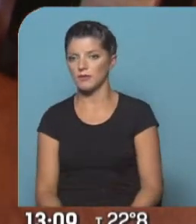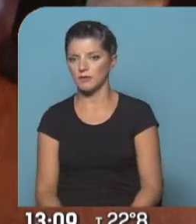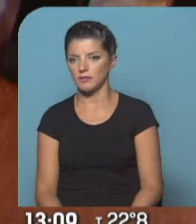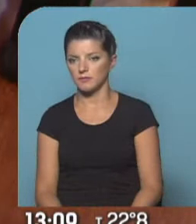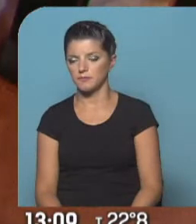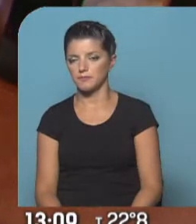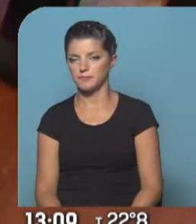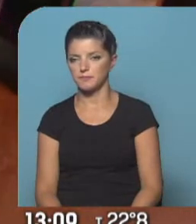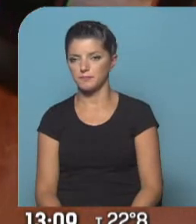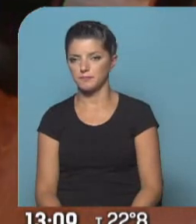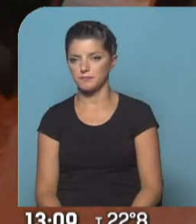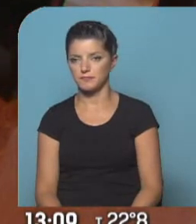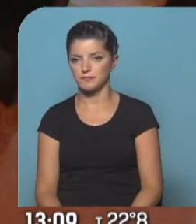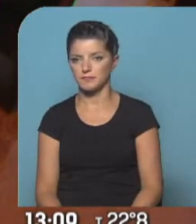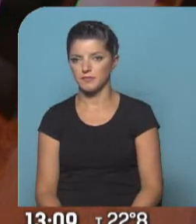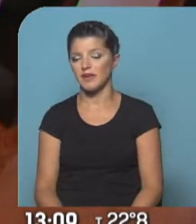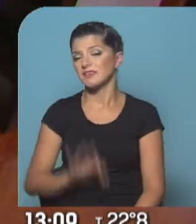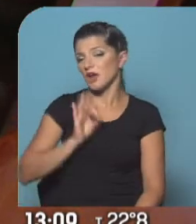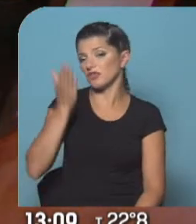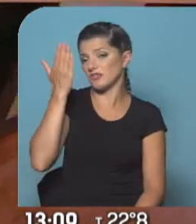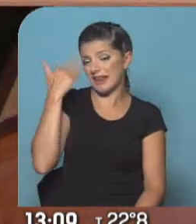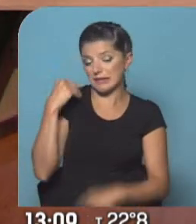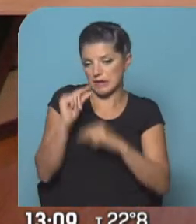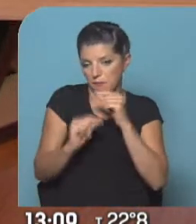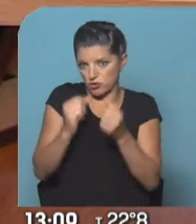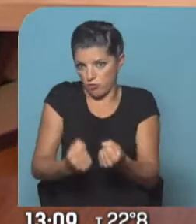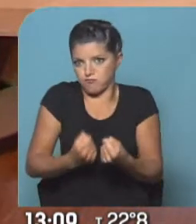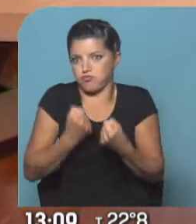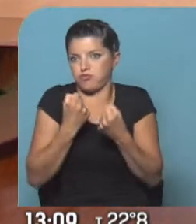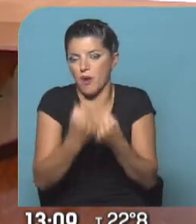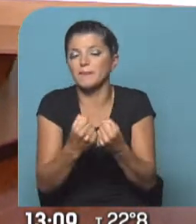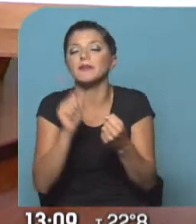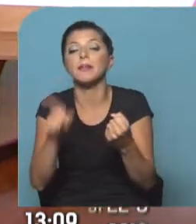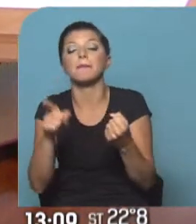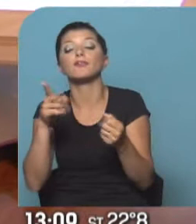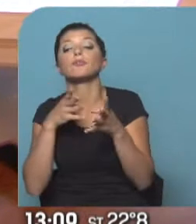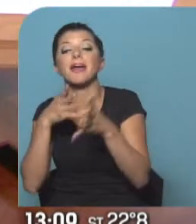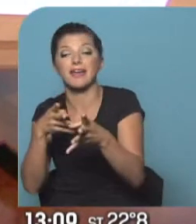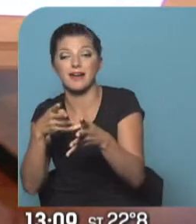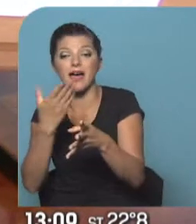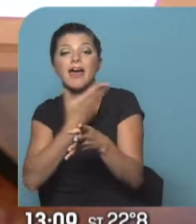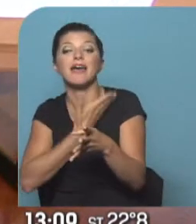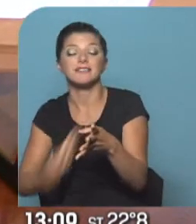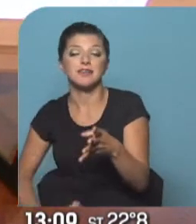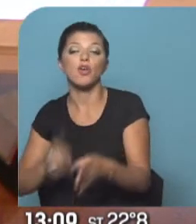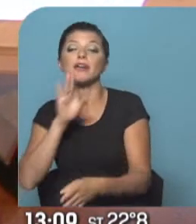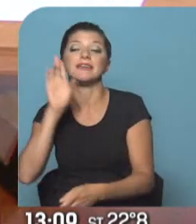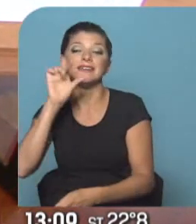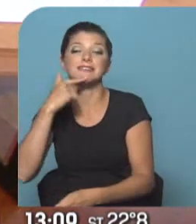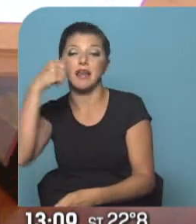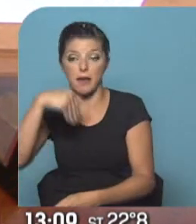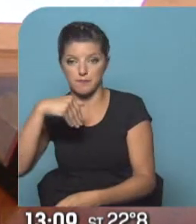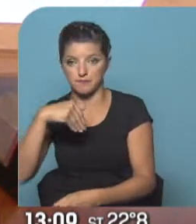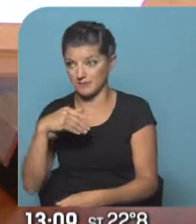de su debilidad en años anteriores y con la guerra del Estado Islámico ahora este resurgir. Que es